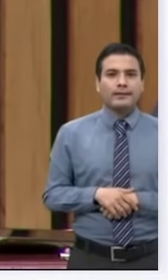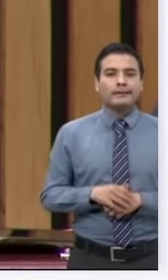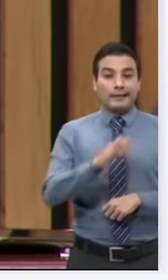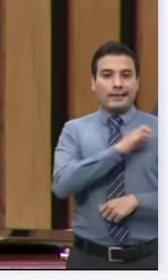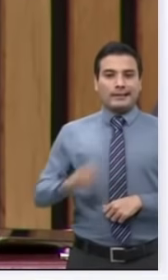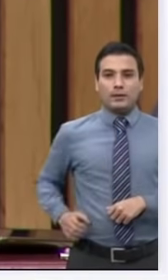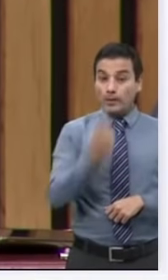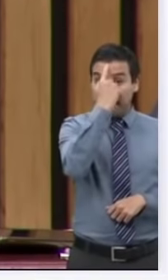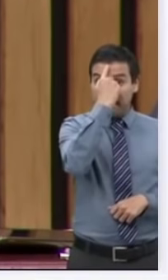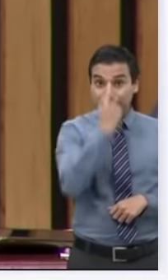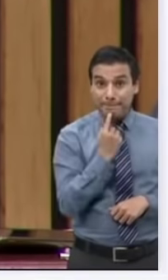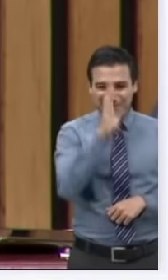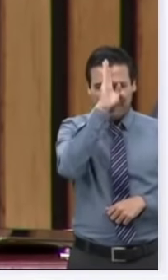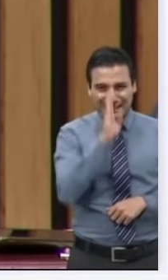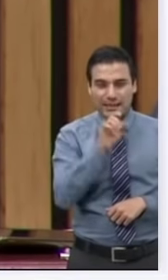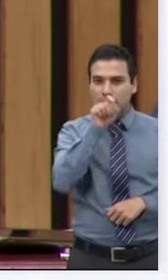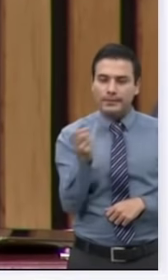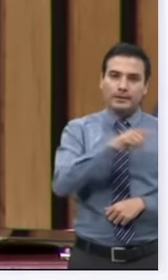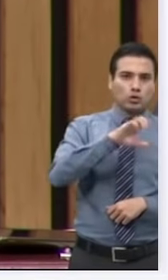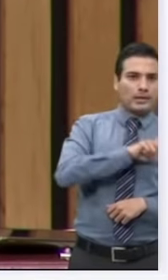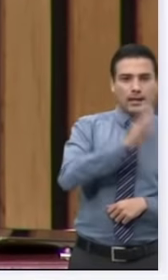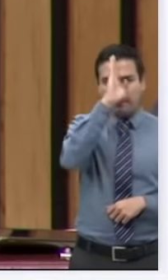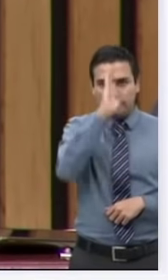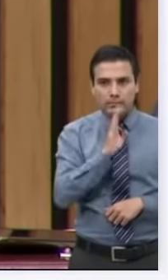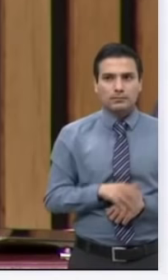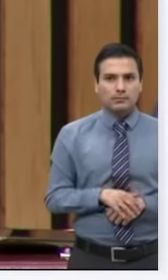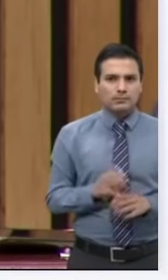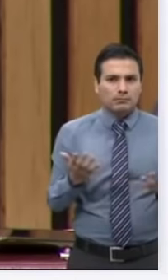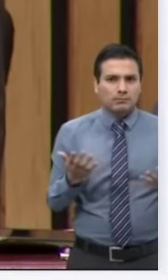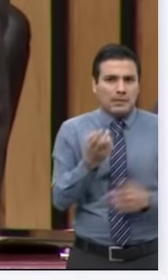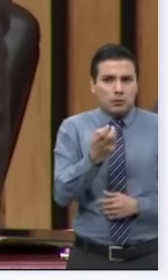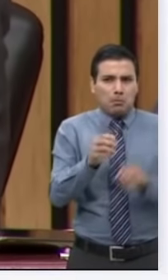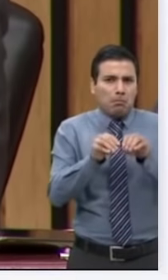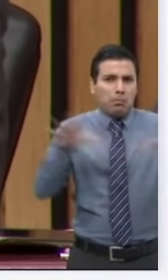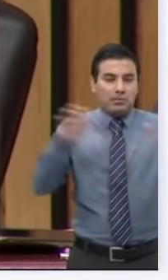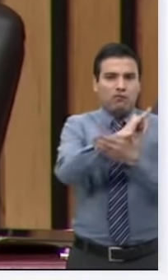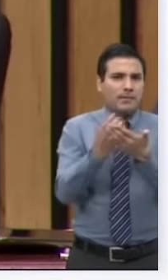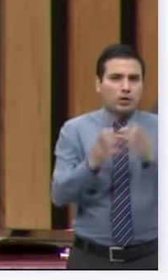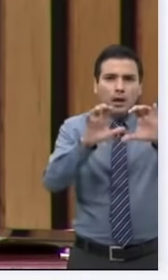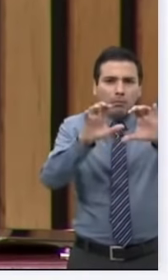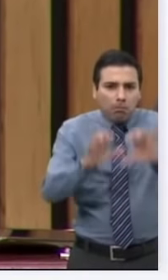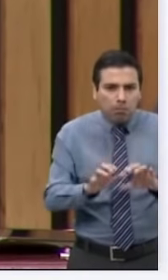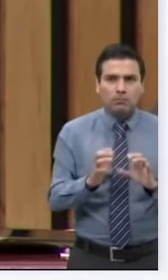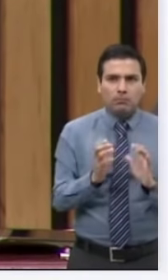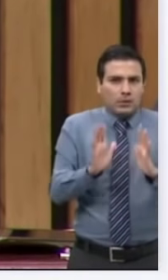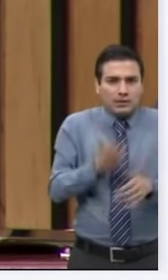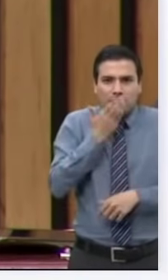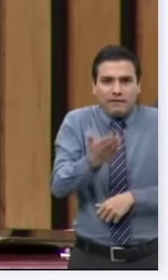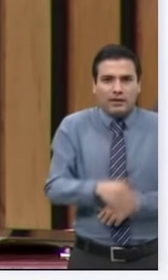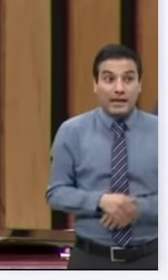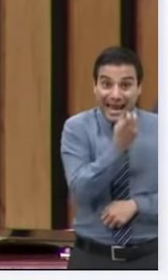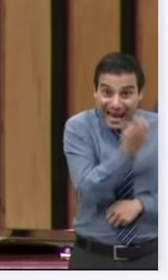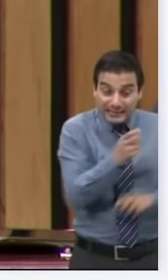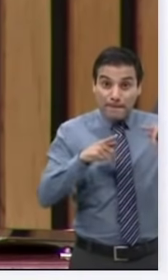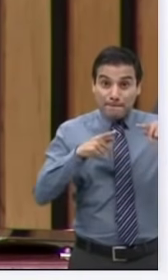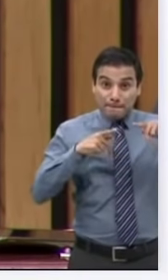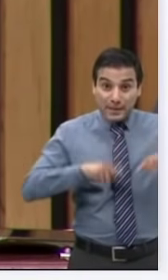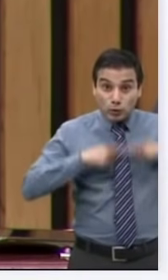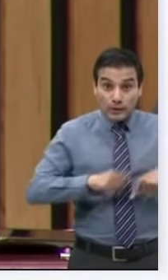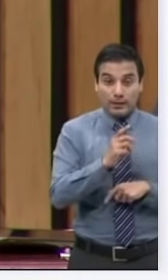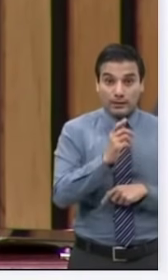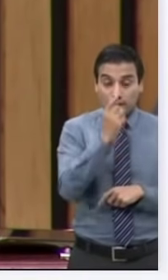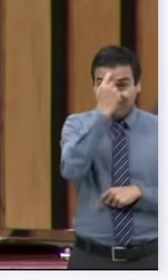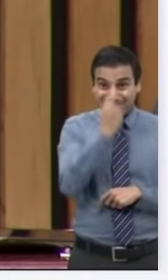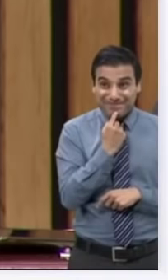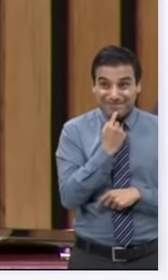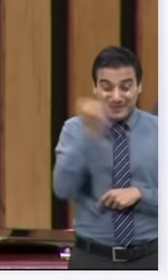la mitad del rostro de la ciudadana fueron reportados y no están siendo sancionados la imagen de ella no está siendo sancionada ni penalizada